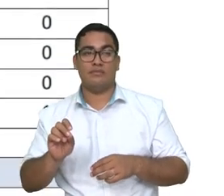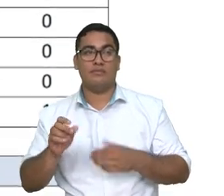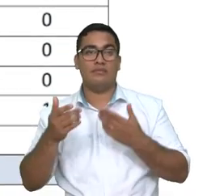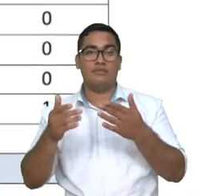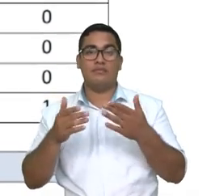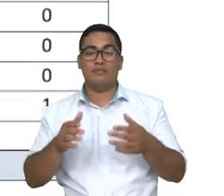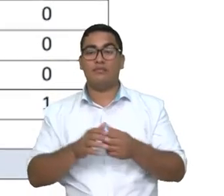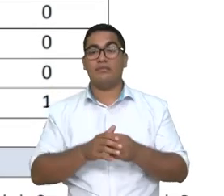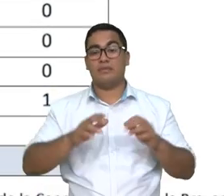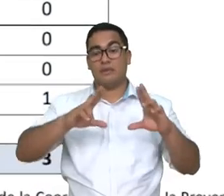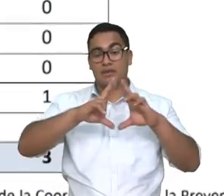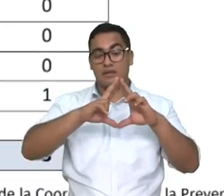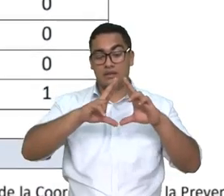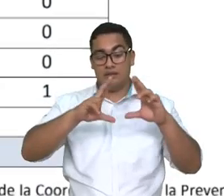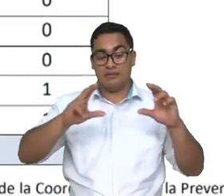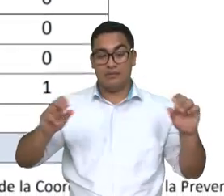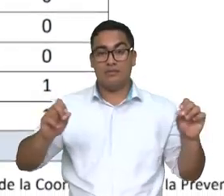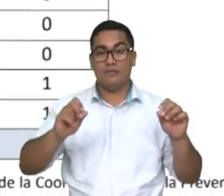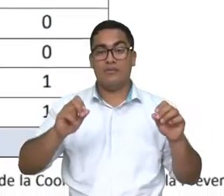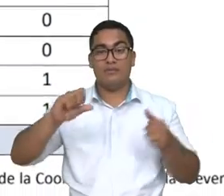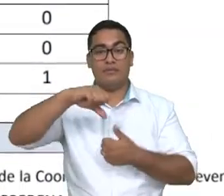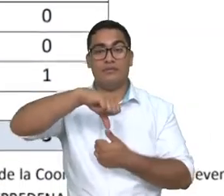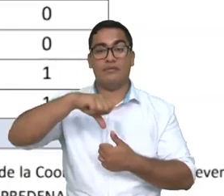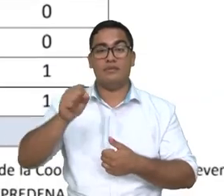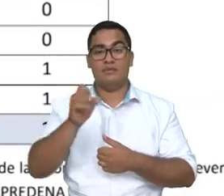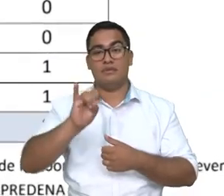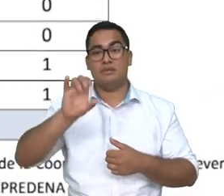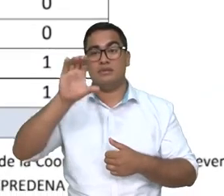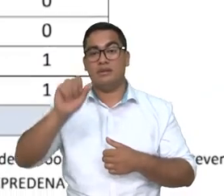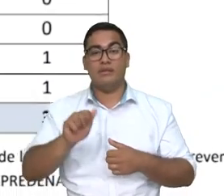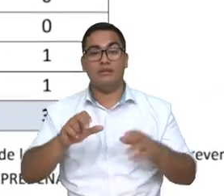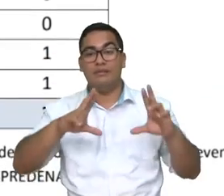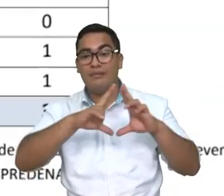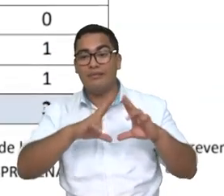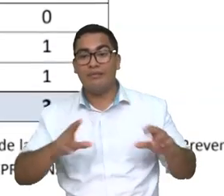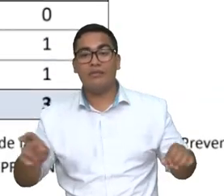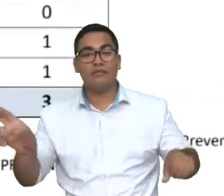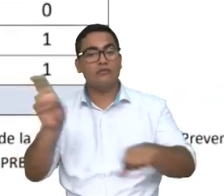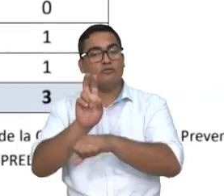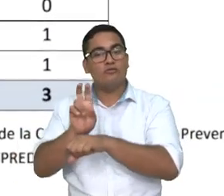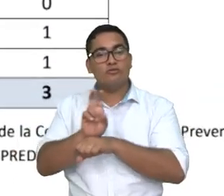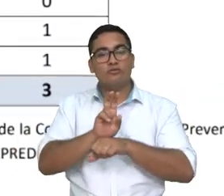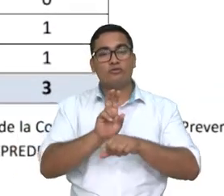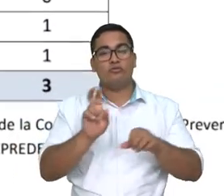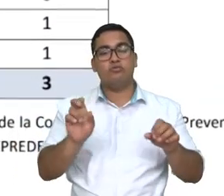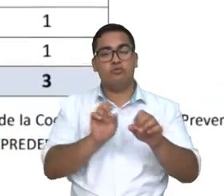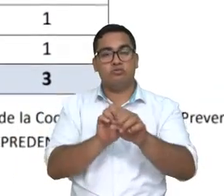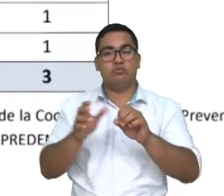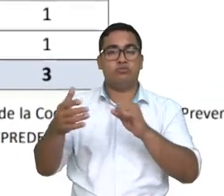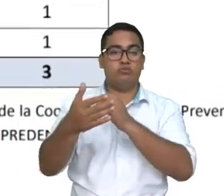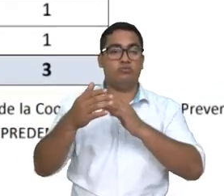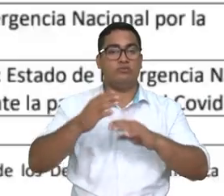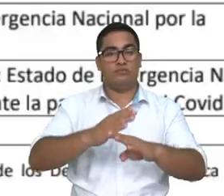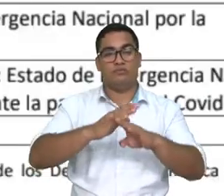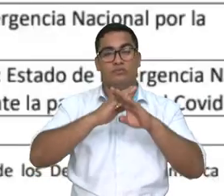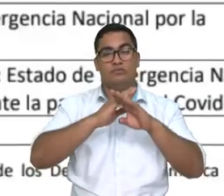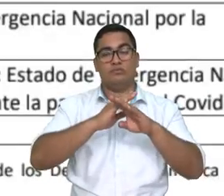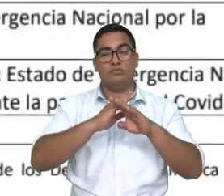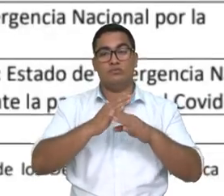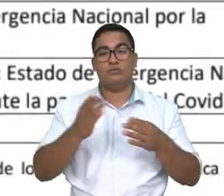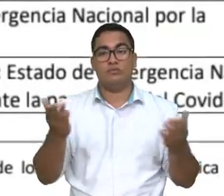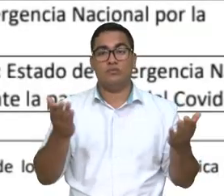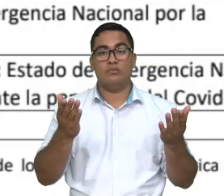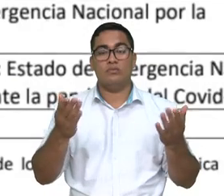Nicaragua, el SICA subraya que se mantiene en vigilancia ante el virus, a diferencia de Panamá, El Salvador, Honduras y Costa Rica,